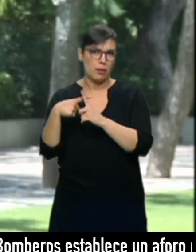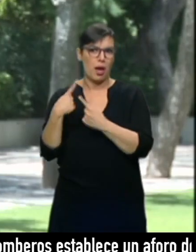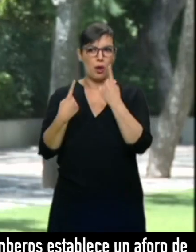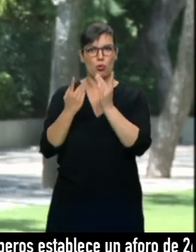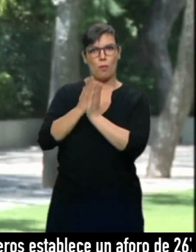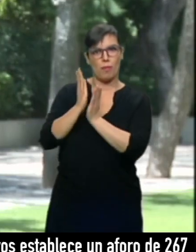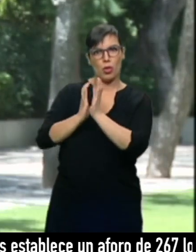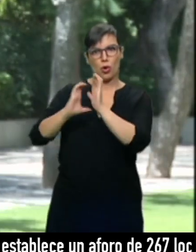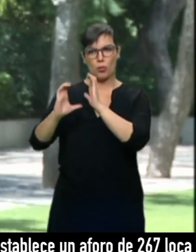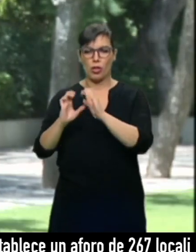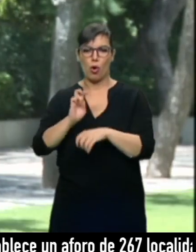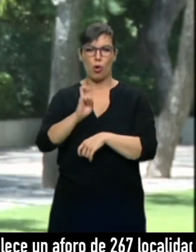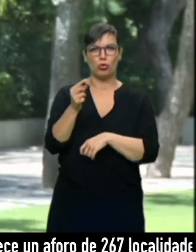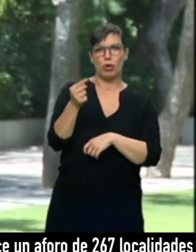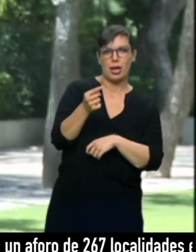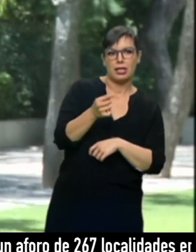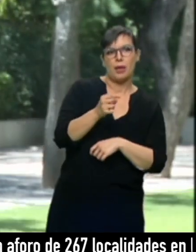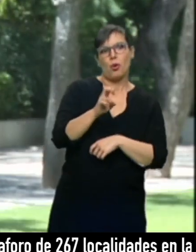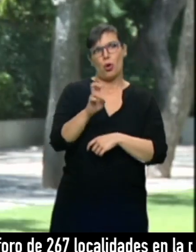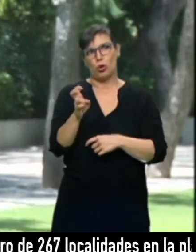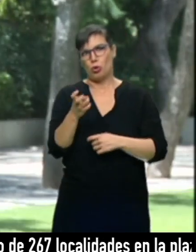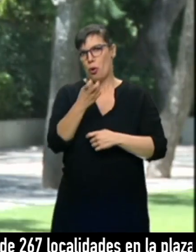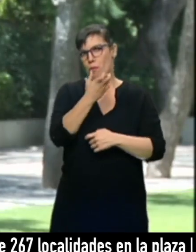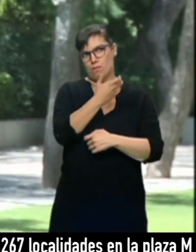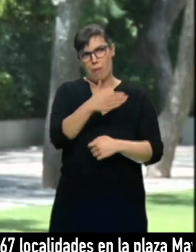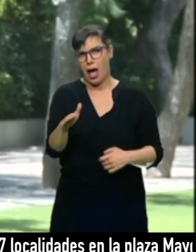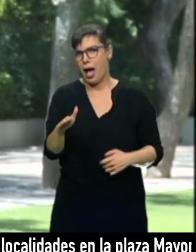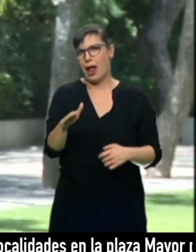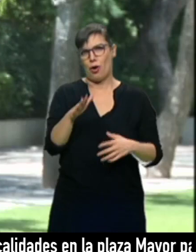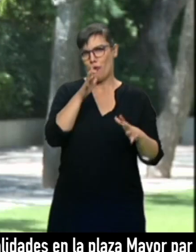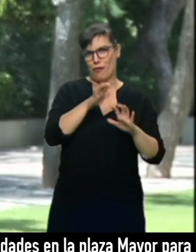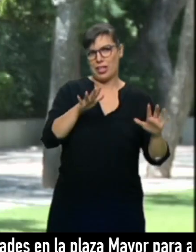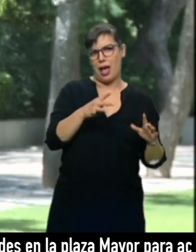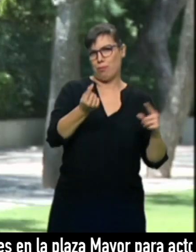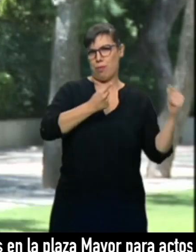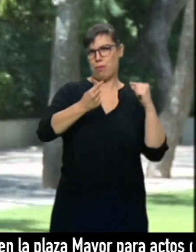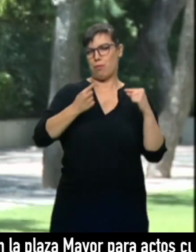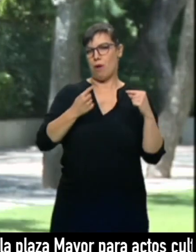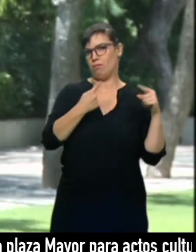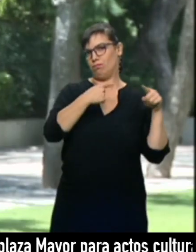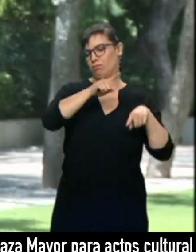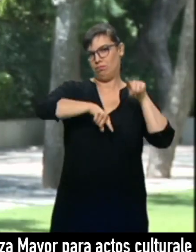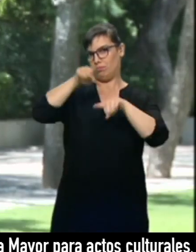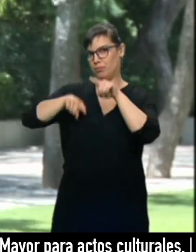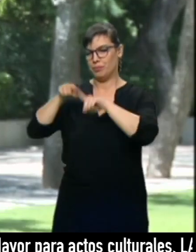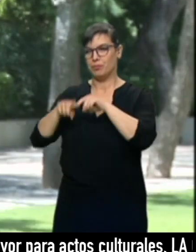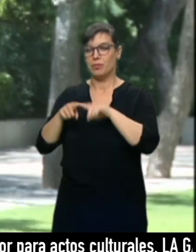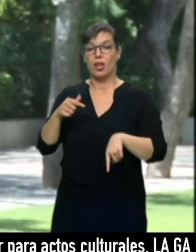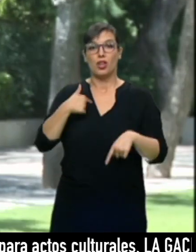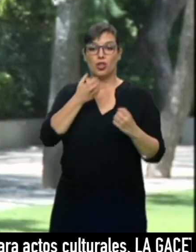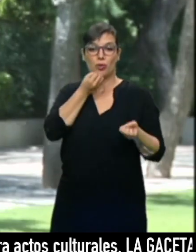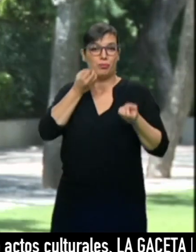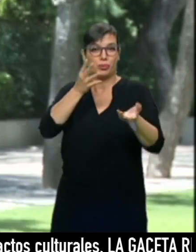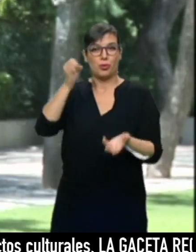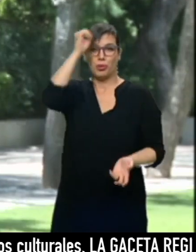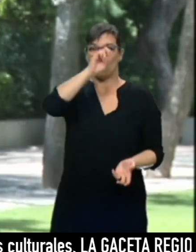medios de comunicación, no tan positivas por parte de algunos medios de comunicación, incluso desfavorables o muy desfavorables por parte de otros medios de comunicación. Y nunca he hecho valoración